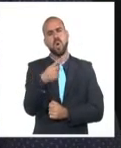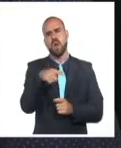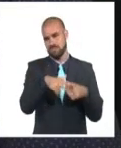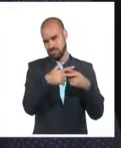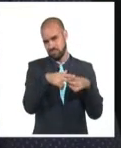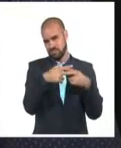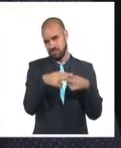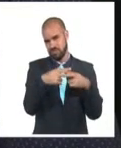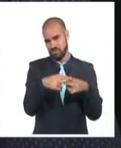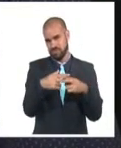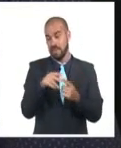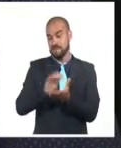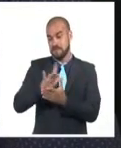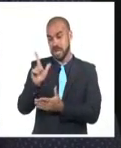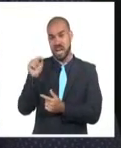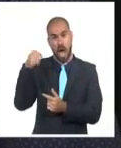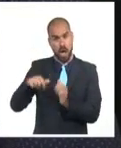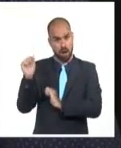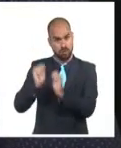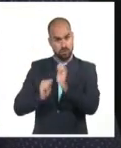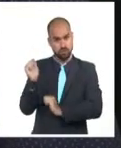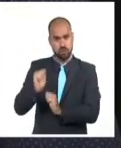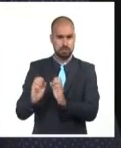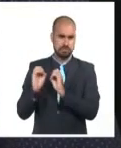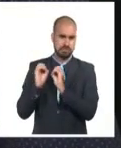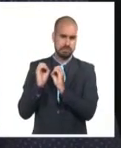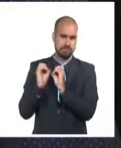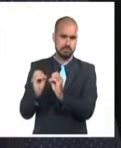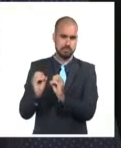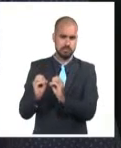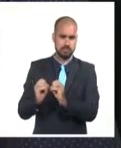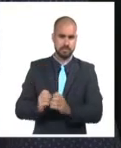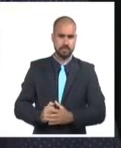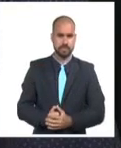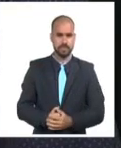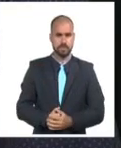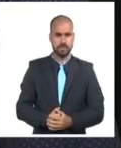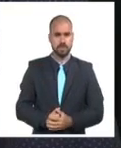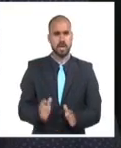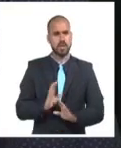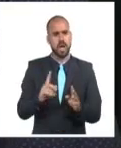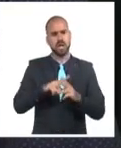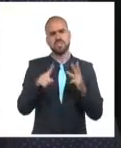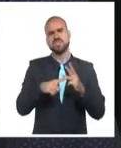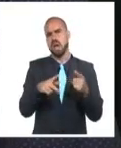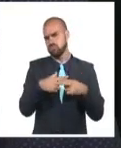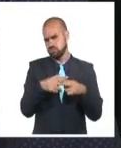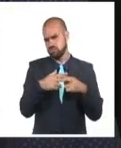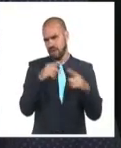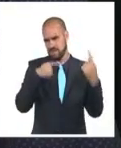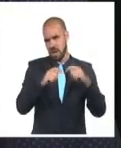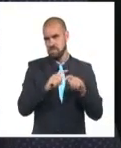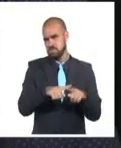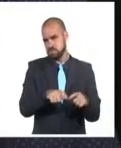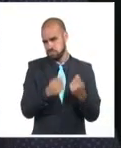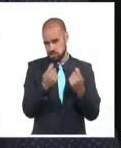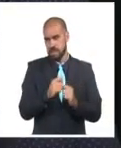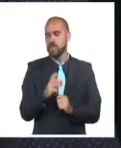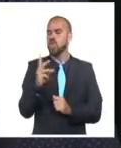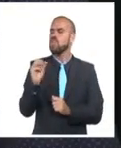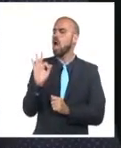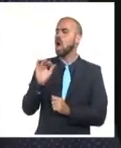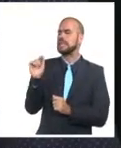la termoeléctrica en Mariel no tiene ninguna unidad en servicio. 3 unidades están por avería y una unidad, que es la unidad número 8,